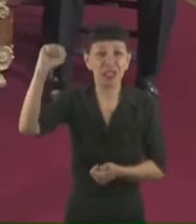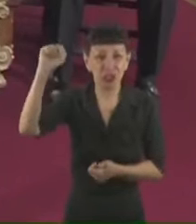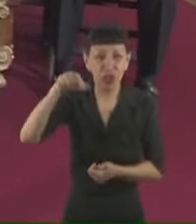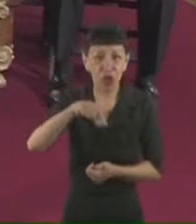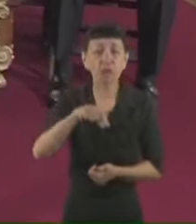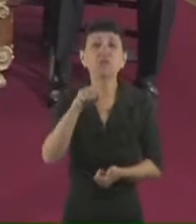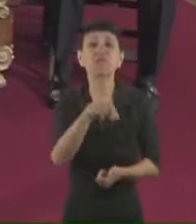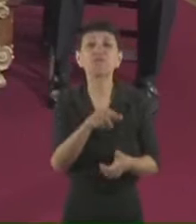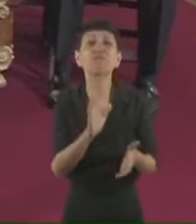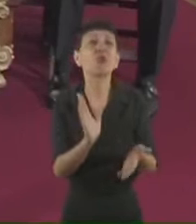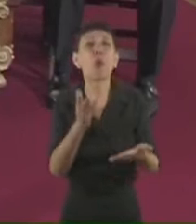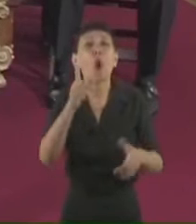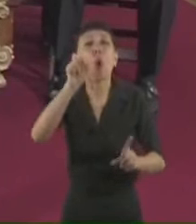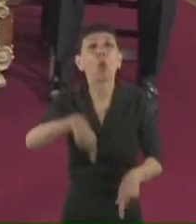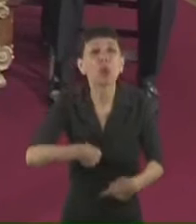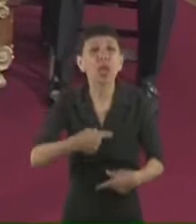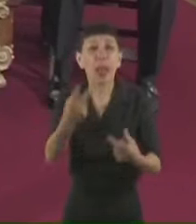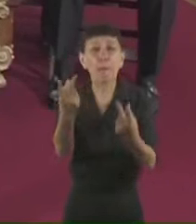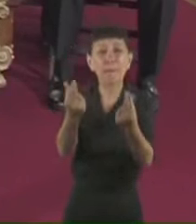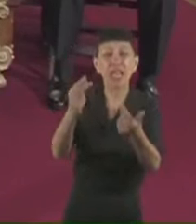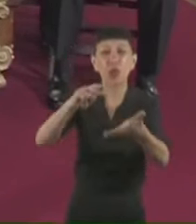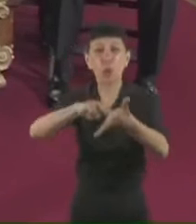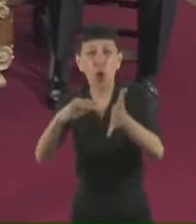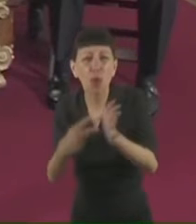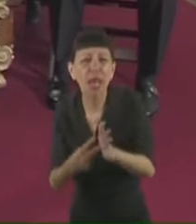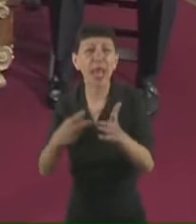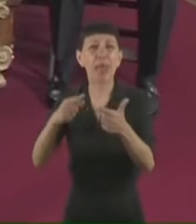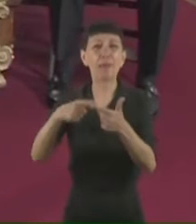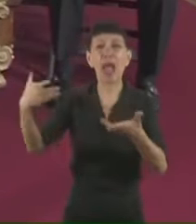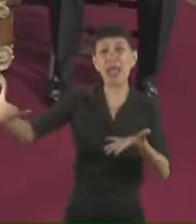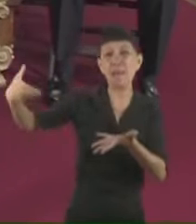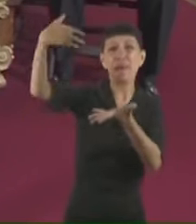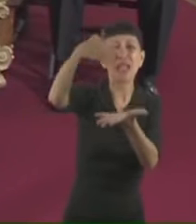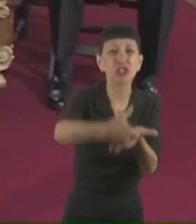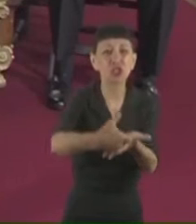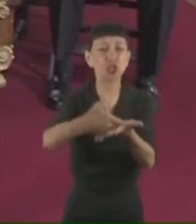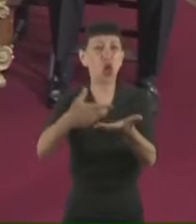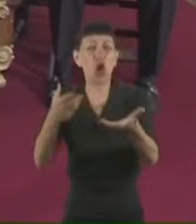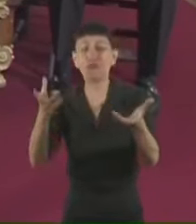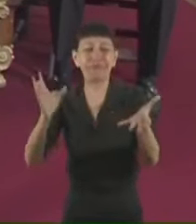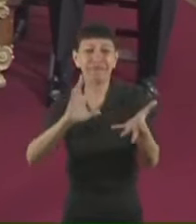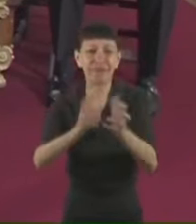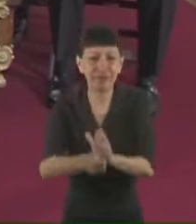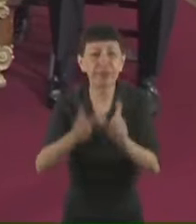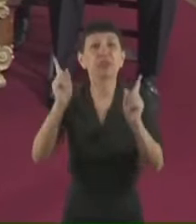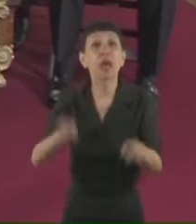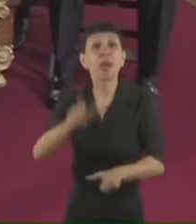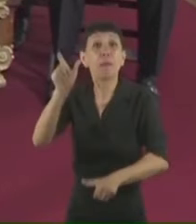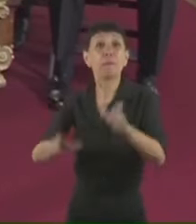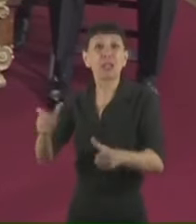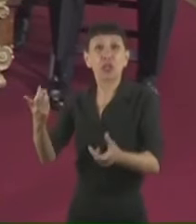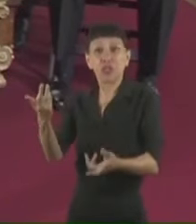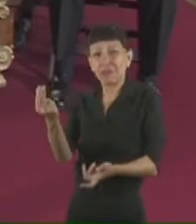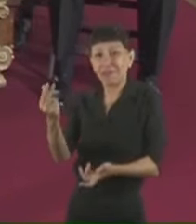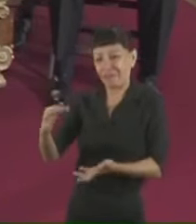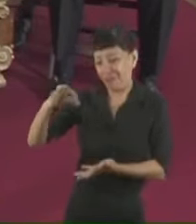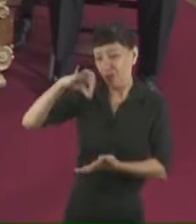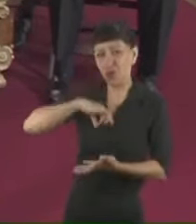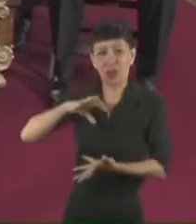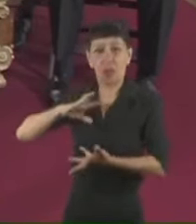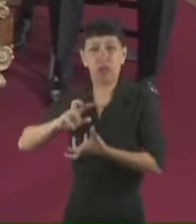indiscriminado y continuo de impuesto atenta contra el derecho de propiedad de los argentinos contra el ahorro la inversión y en